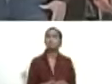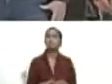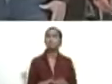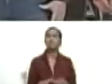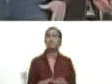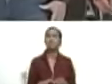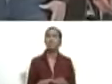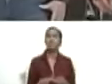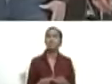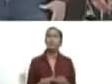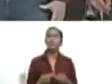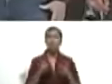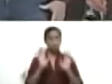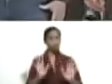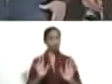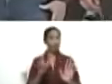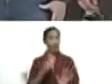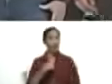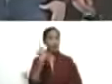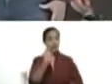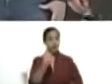no puede hacerla un solo hombre